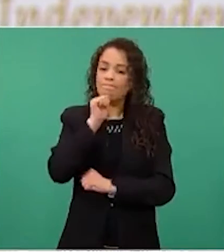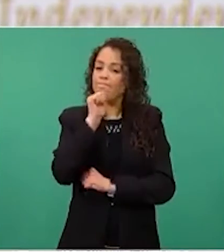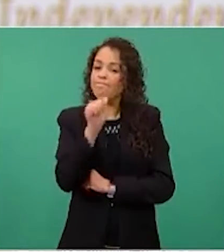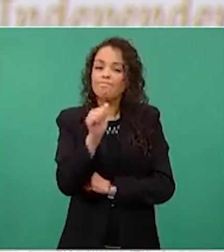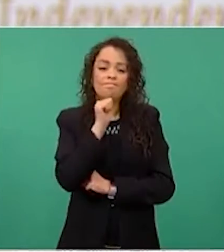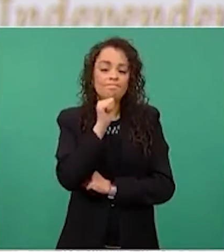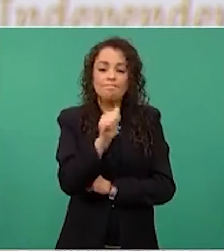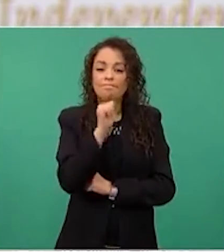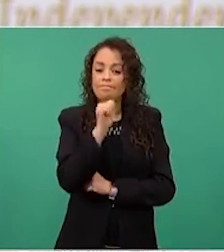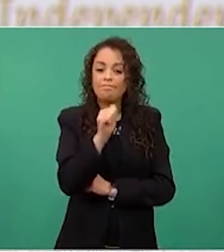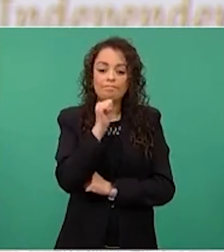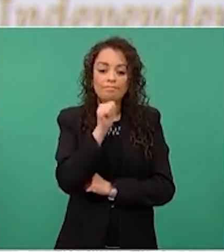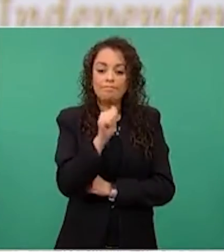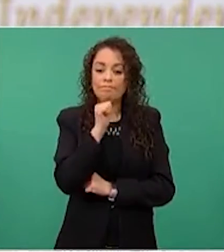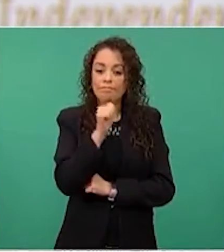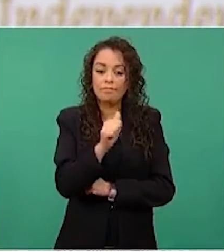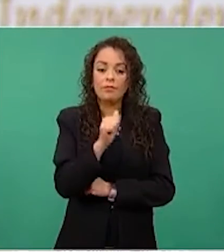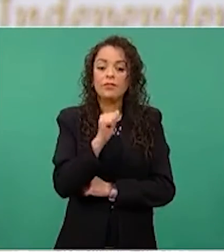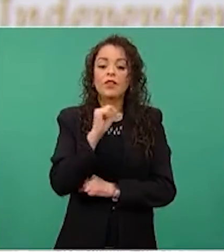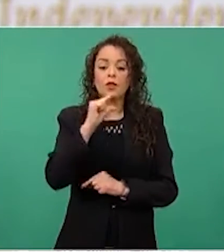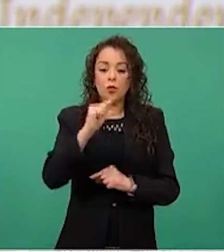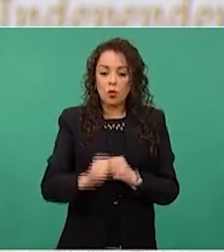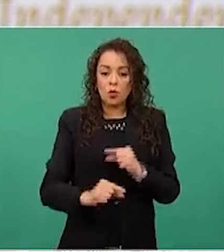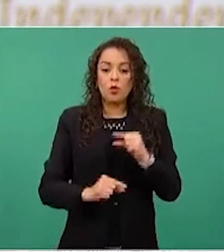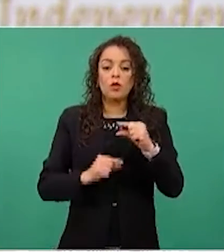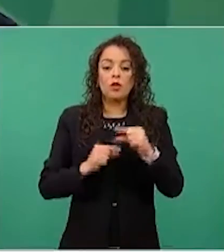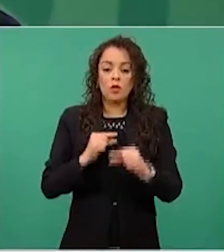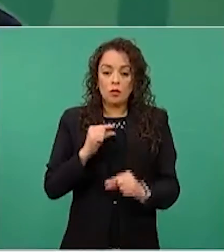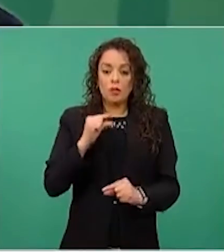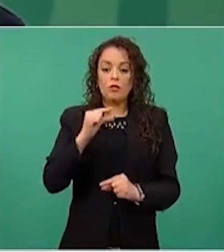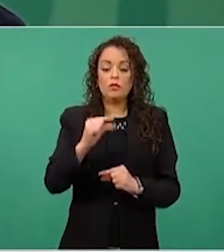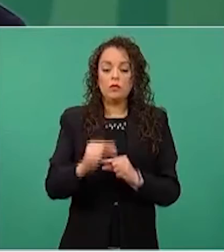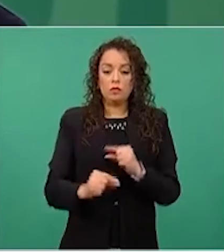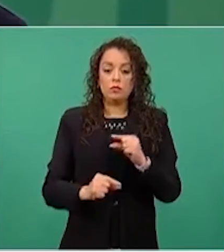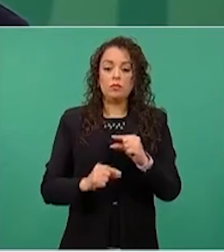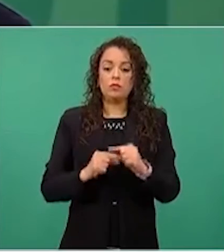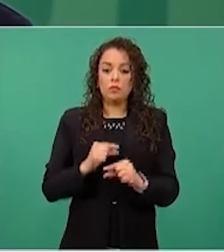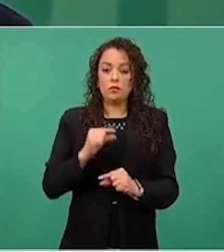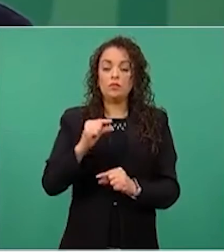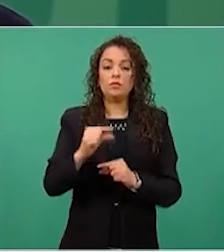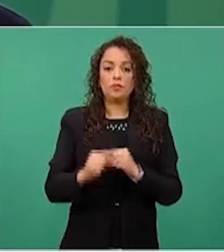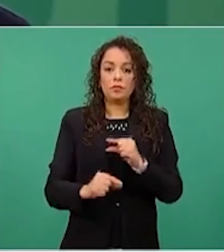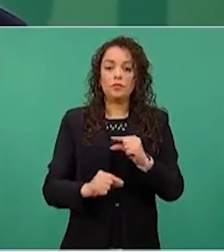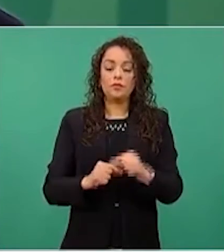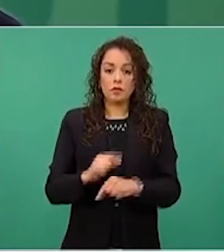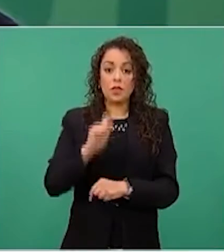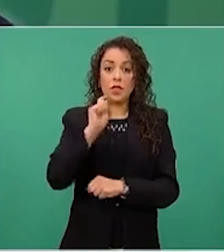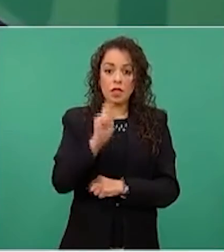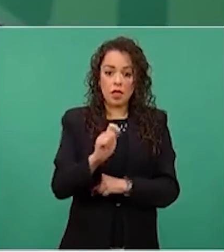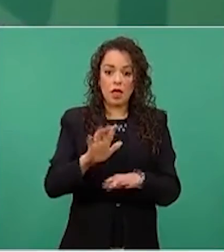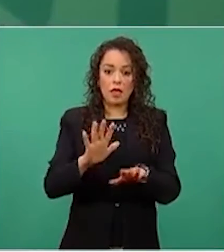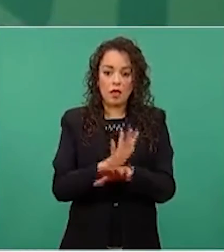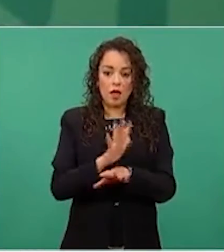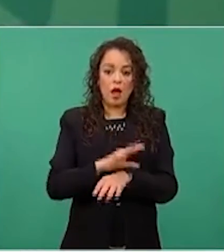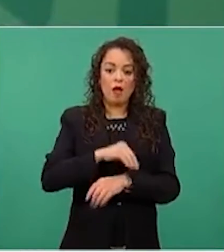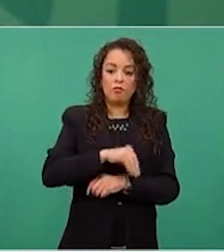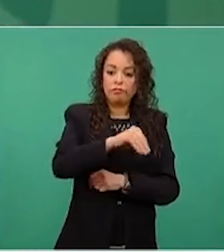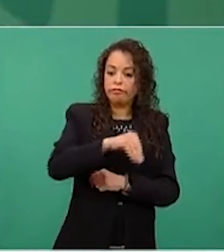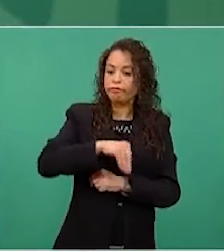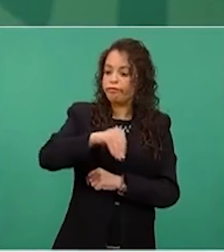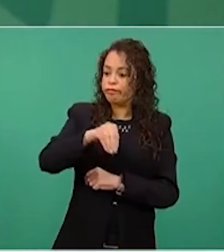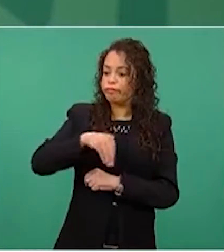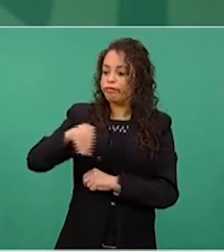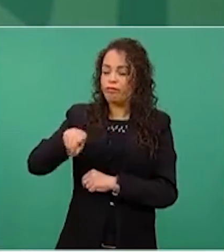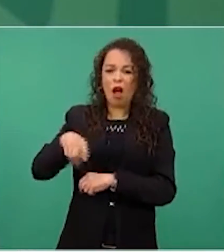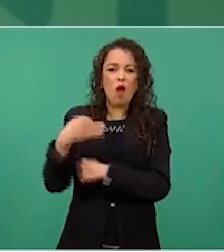que vamos a ir basificando a transitorios que se van a convertir en